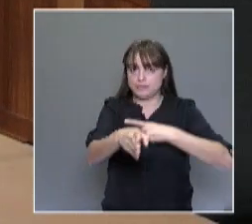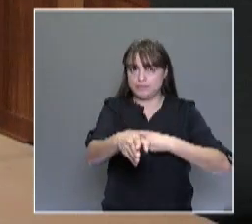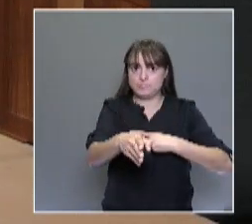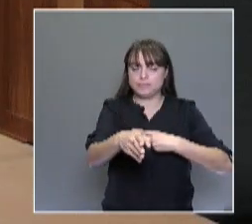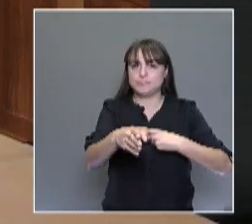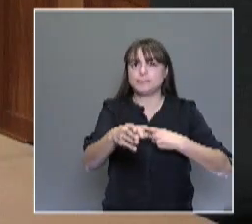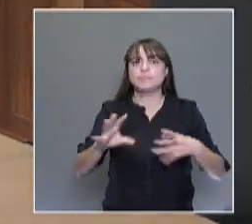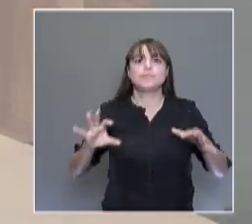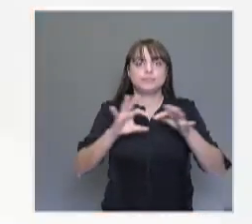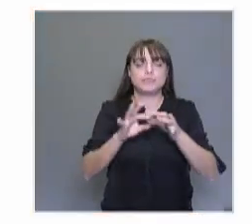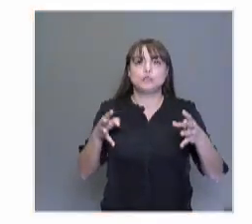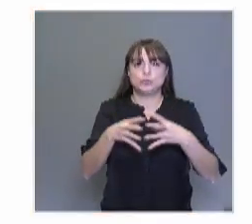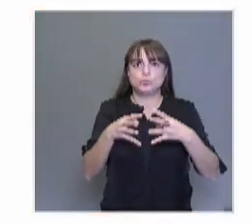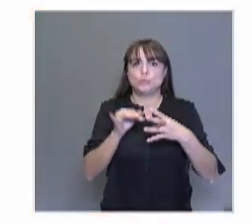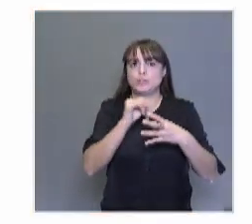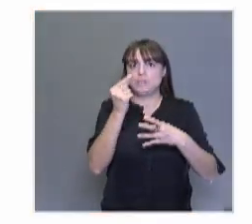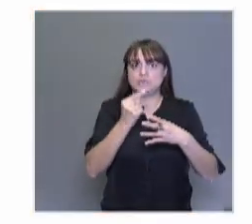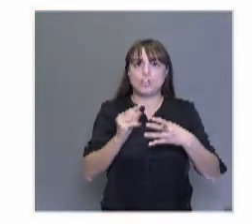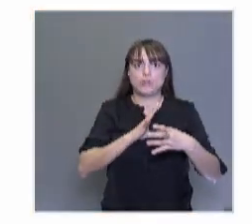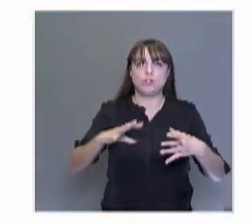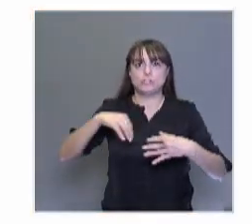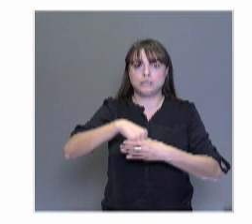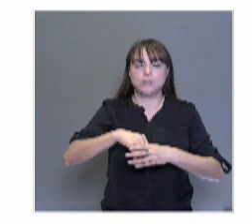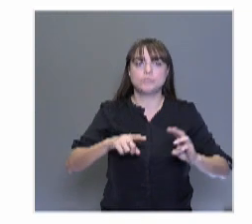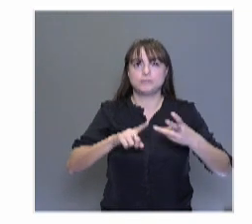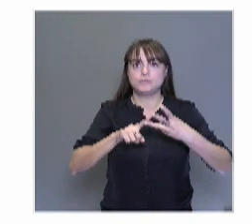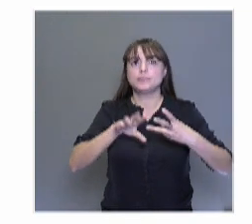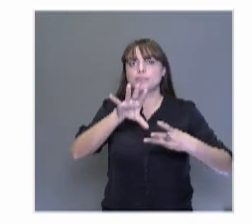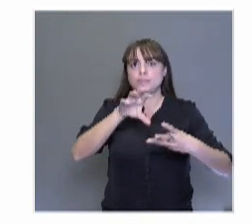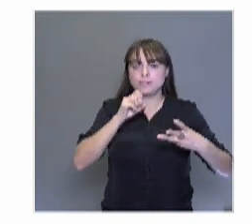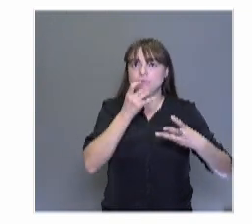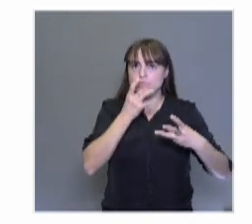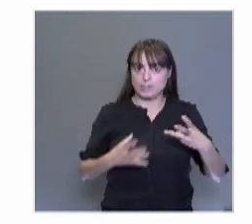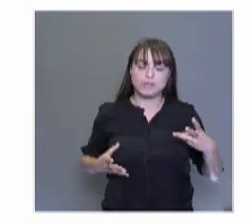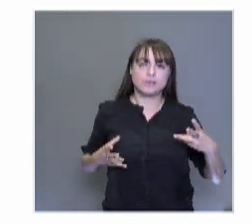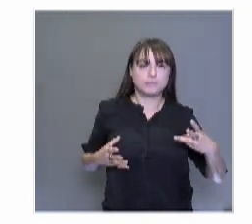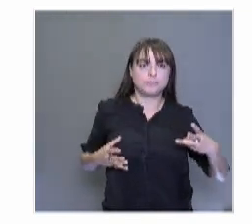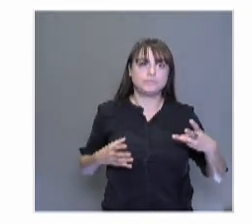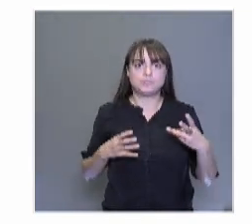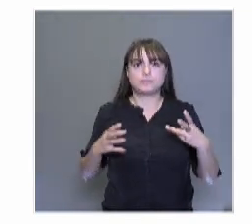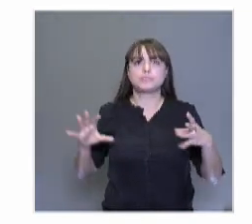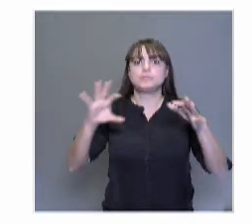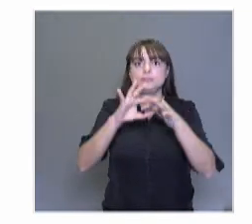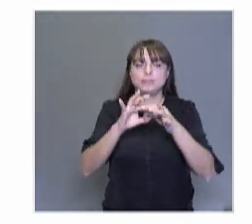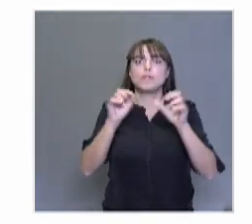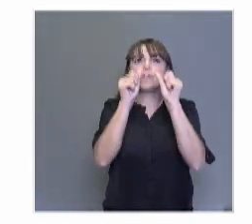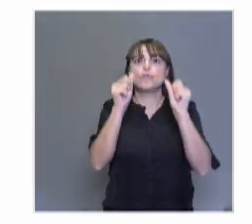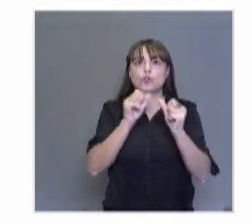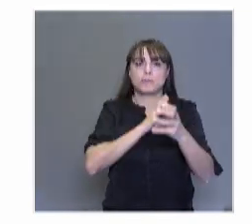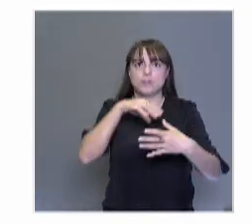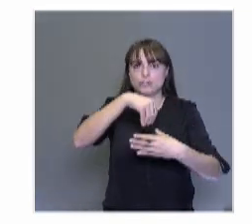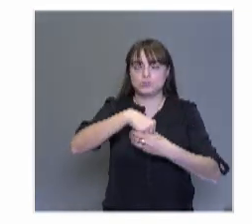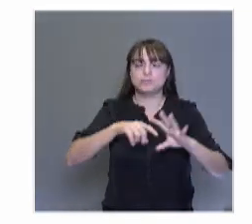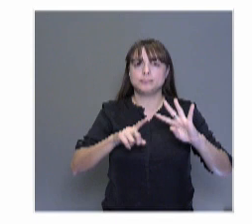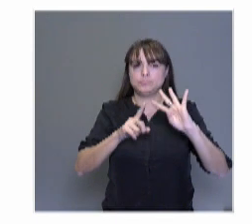estructura y diseño del contenido inteligibilidad que tiene que ver con la formulación del contenido